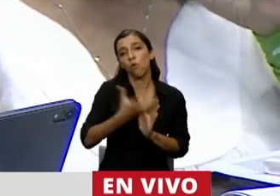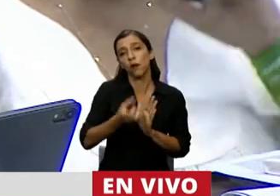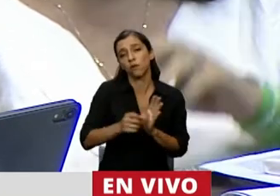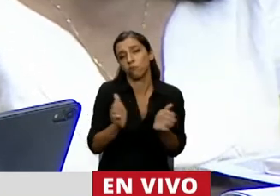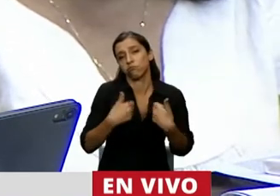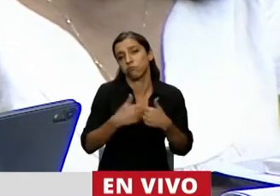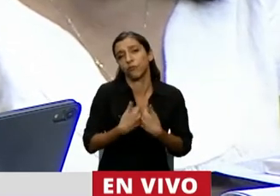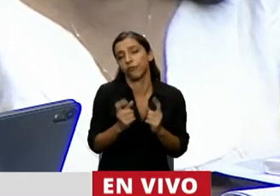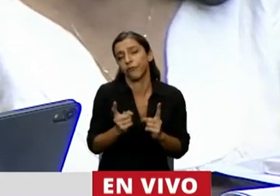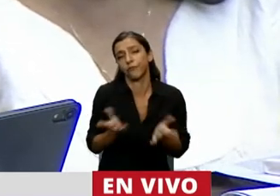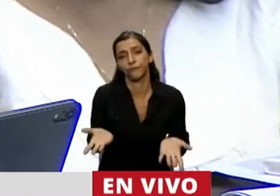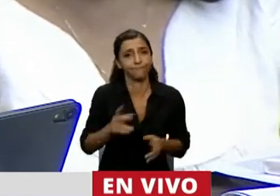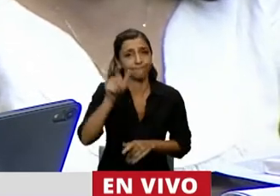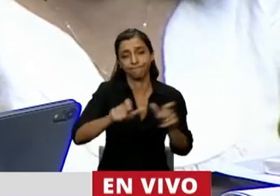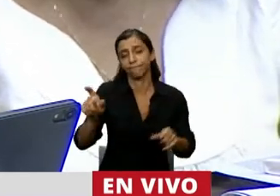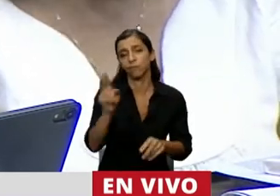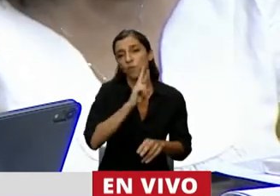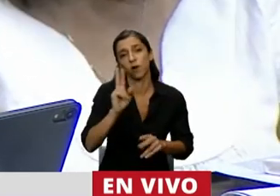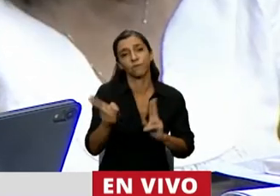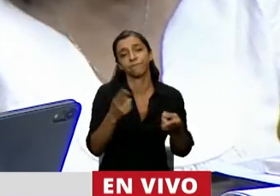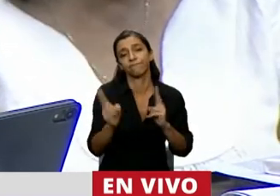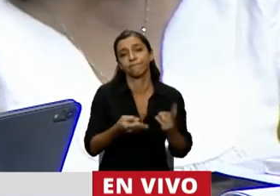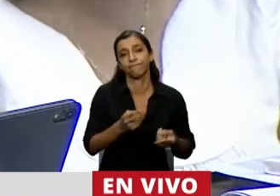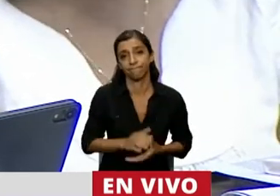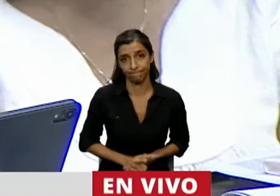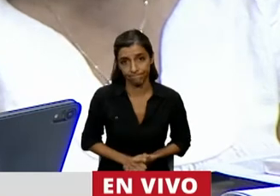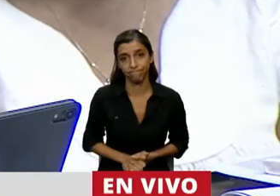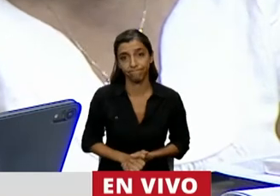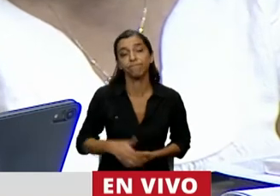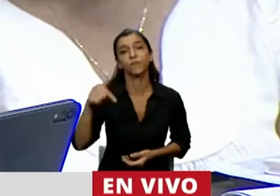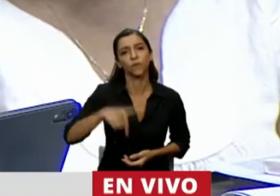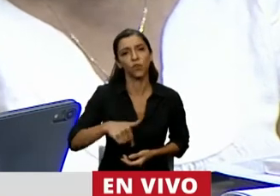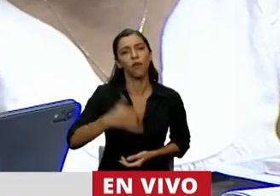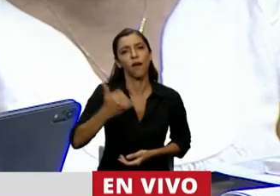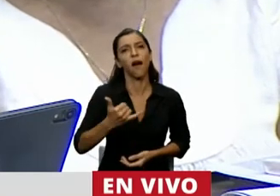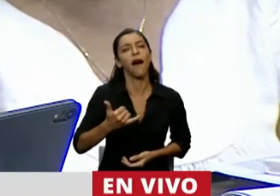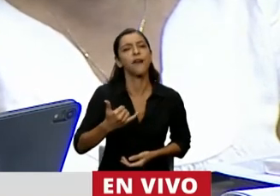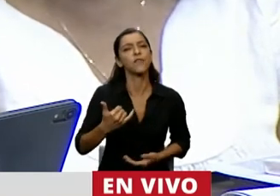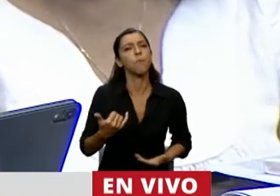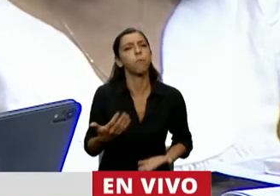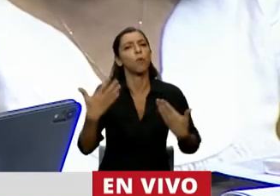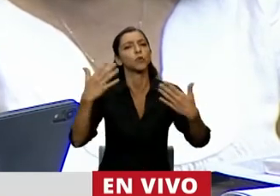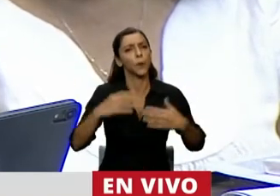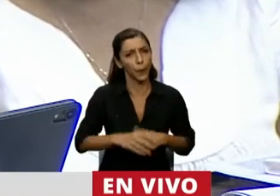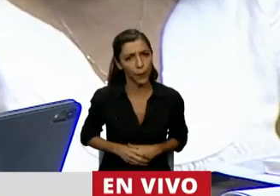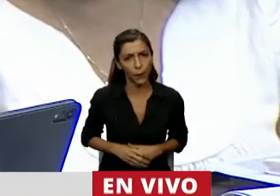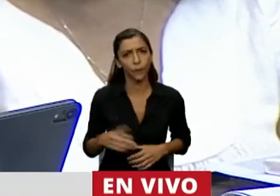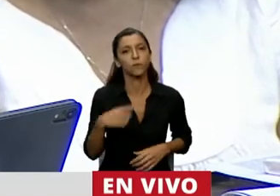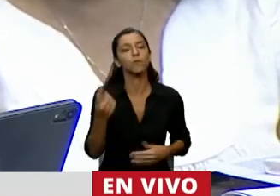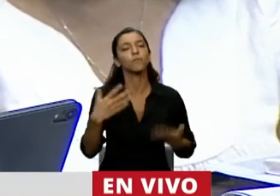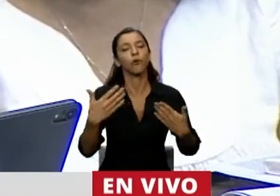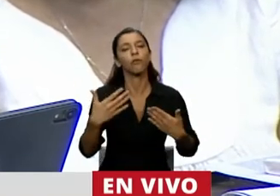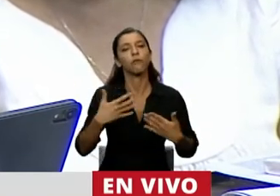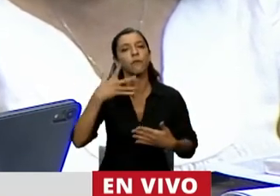muriendo. Pero hoy tenemos un desafío histórico y una gran oportunidad para cambiar esta